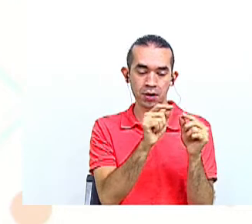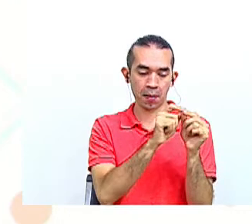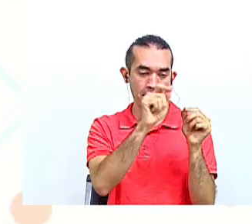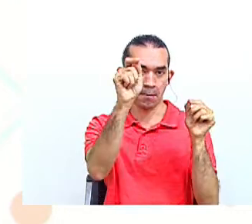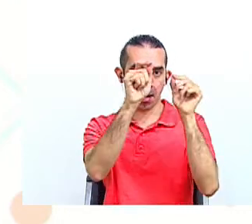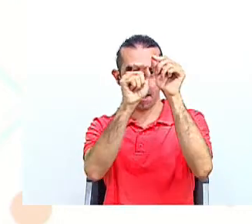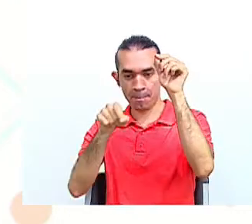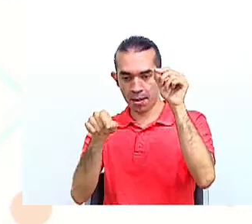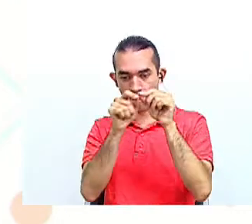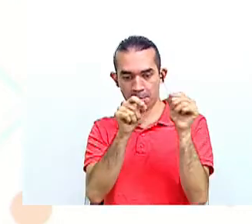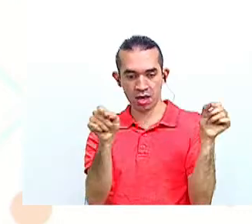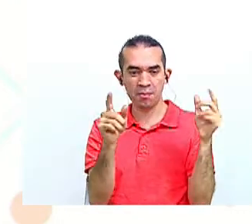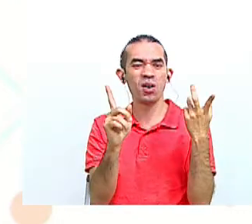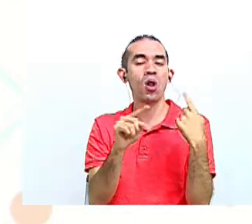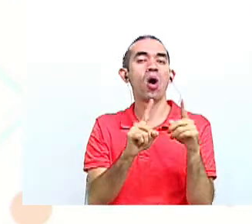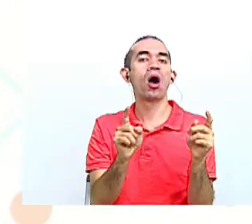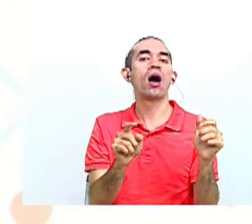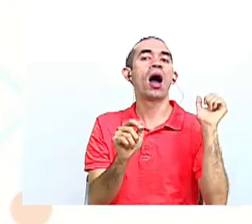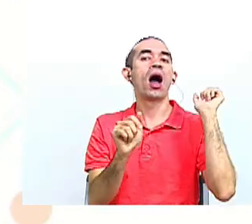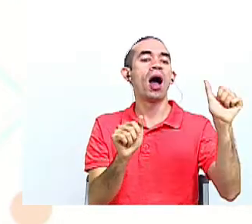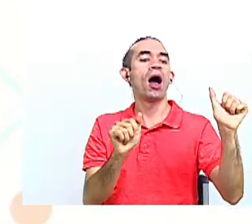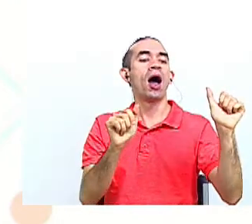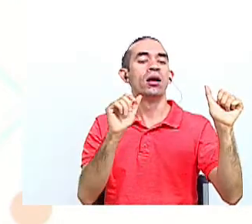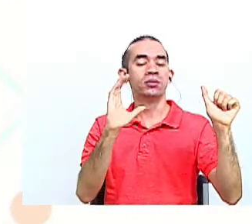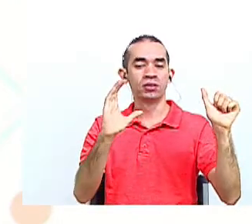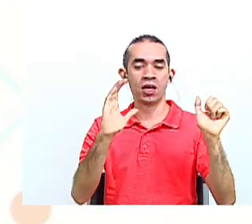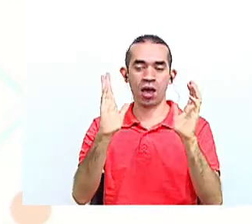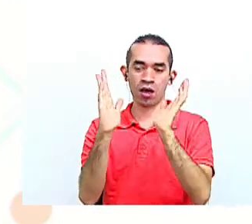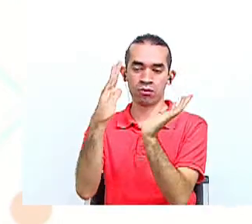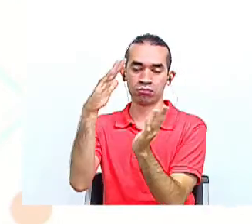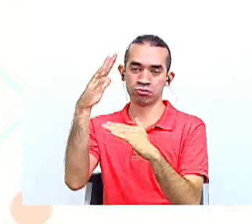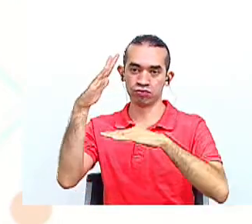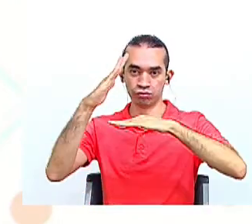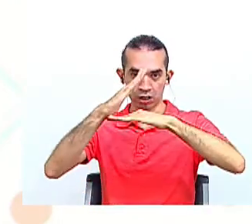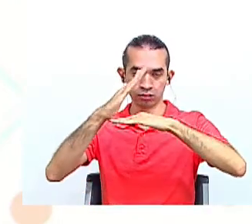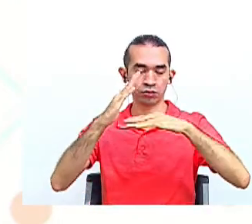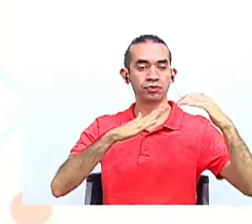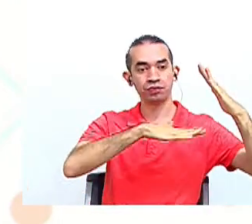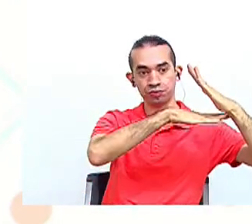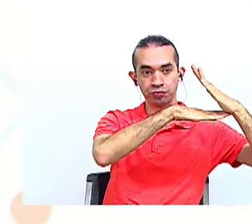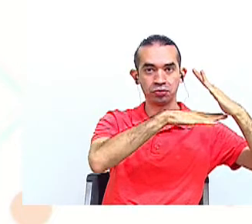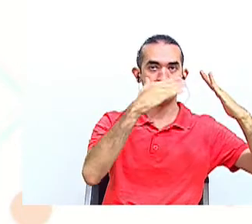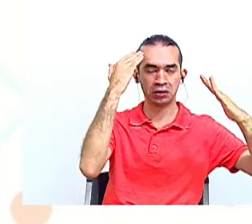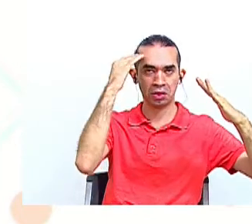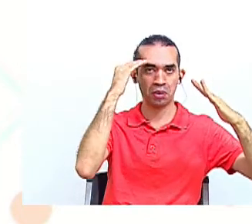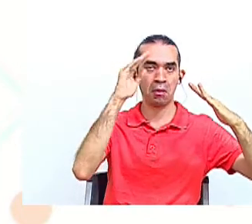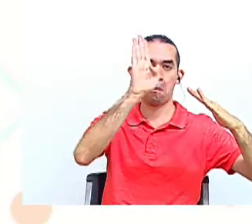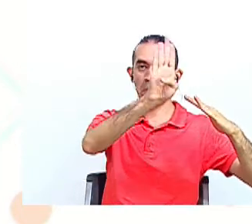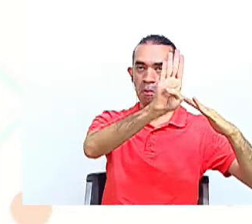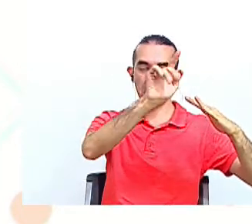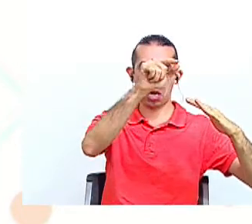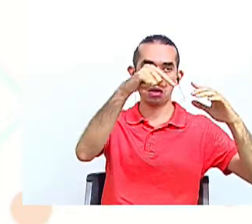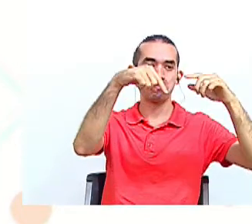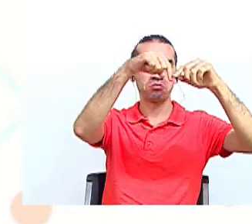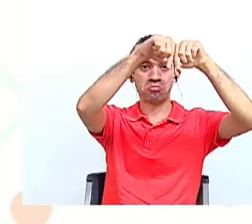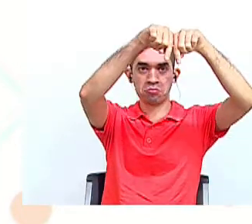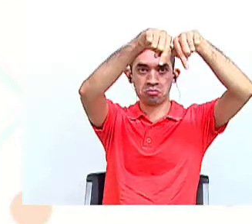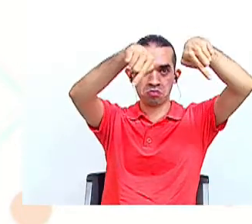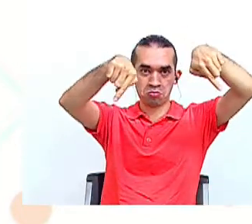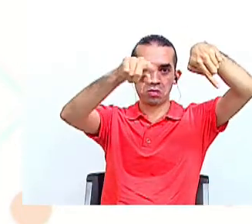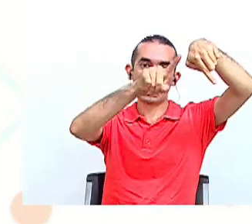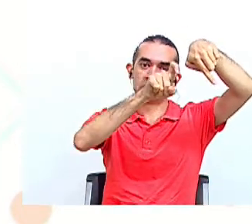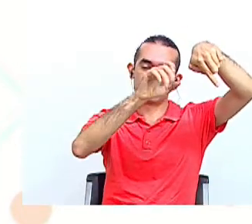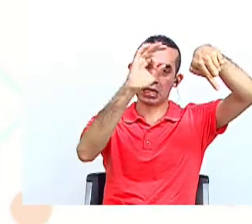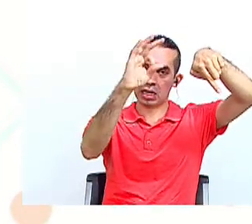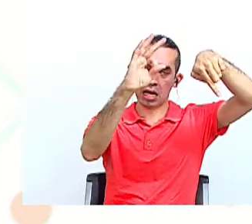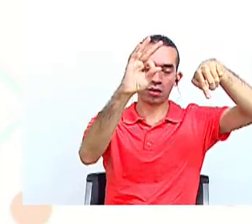los ángulos A y C, y si se conoce que la medida del ángulo B corresponde a 100 grados